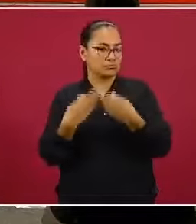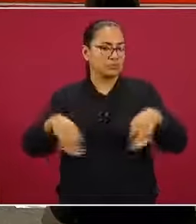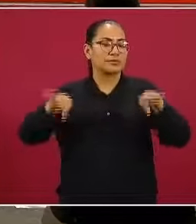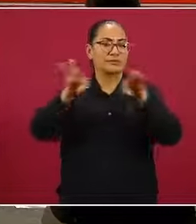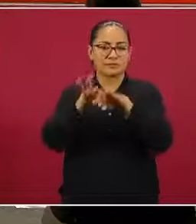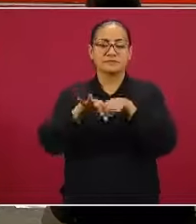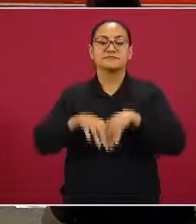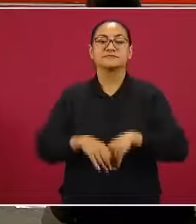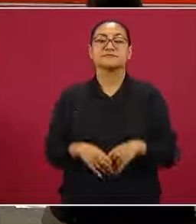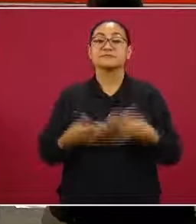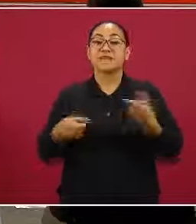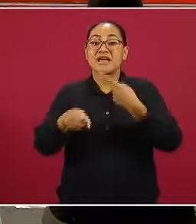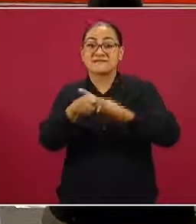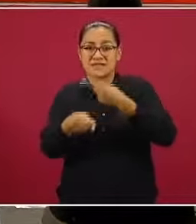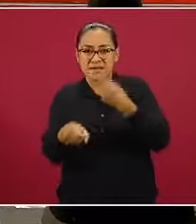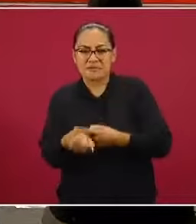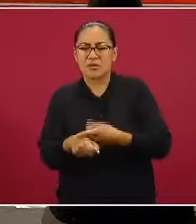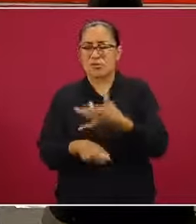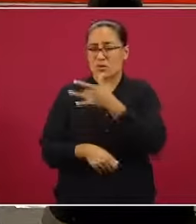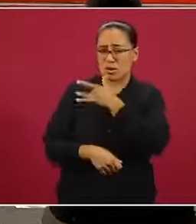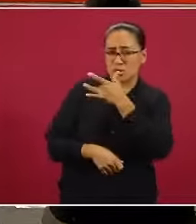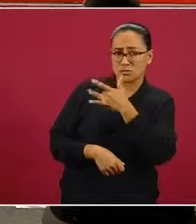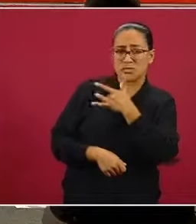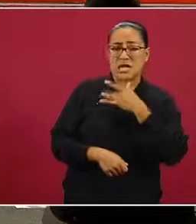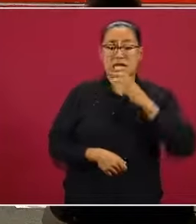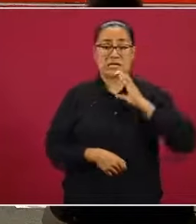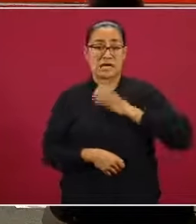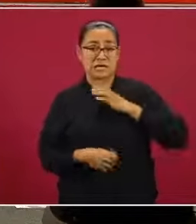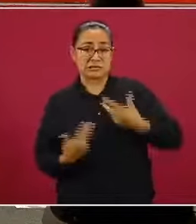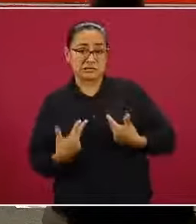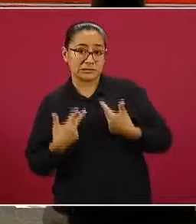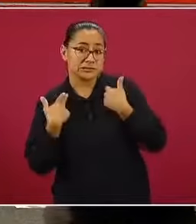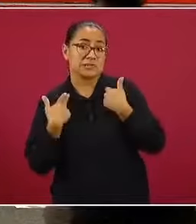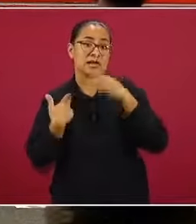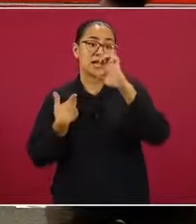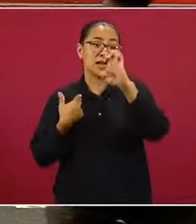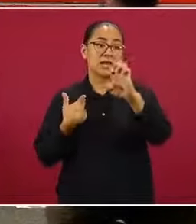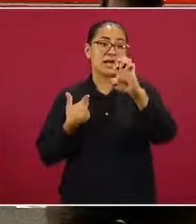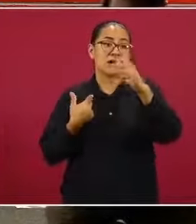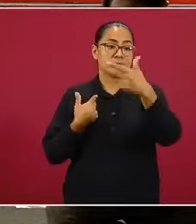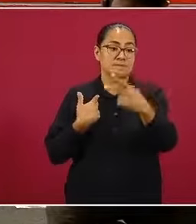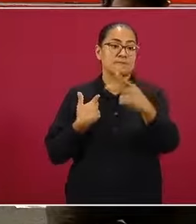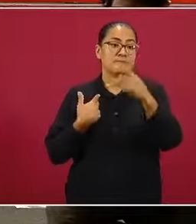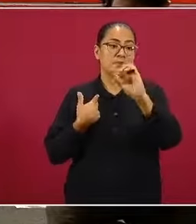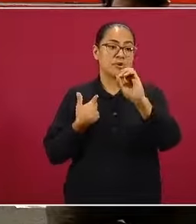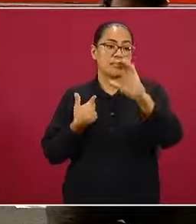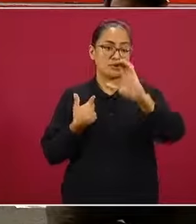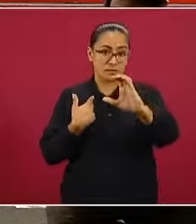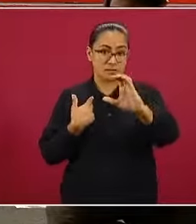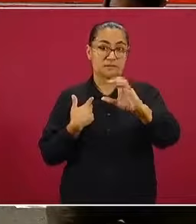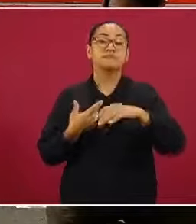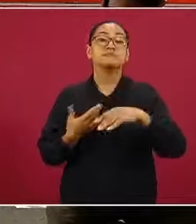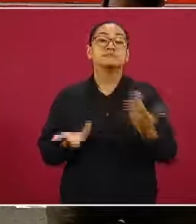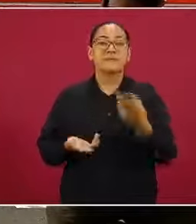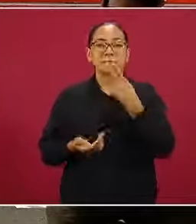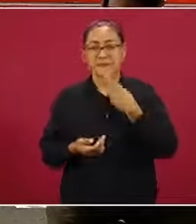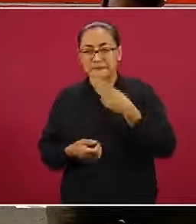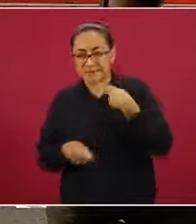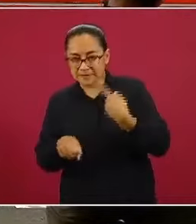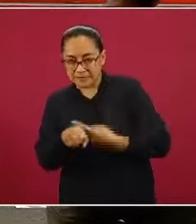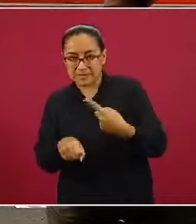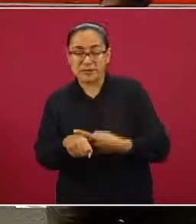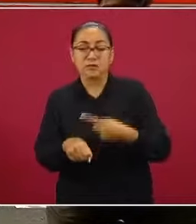enfermedades cardiovasculares, cáncer, respiratorias crónicas y la diabetes son las que causan la mayor mortalidad en el mundo.